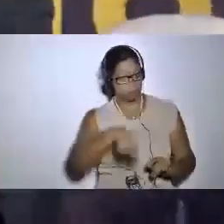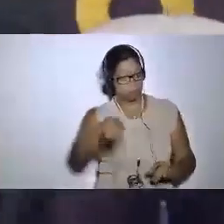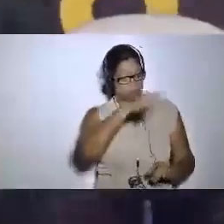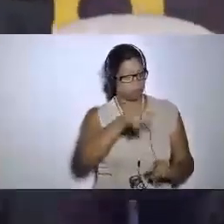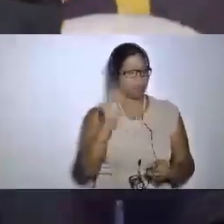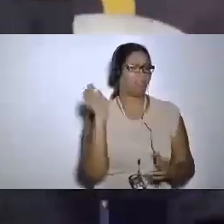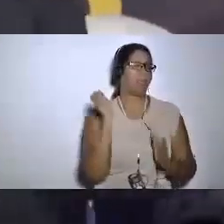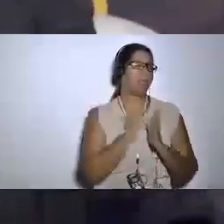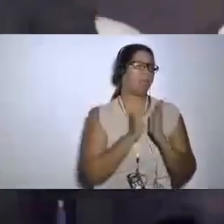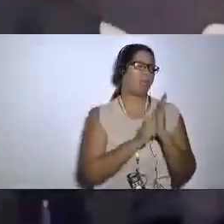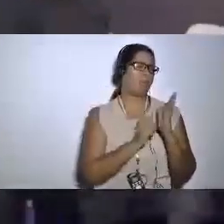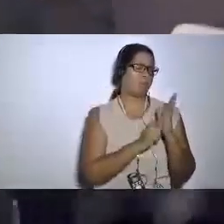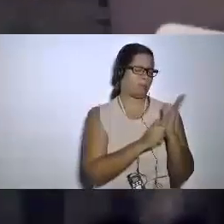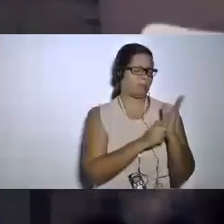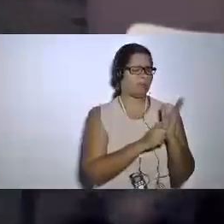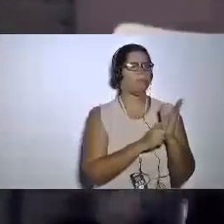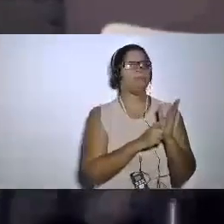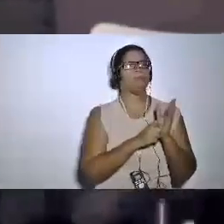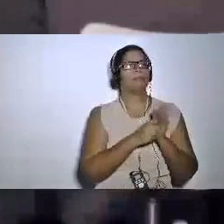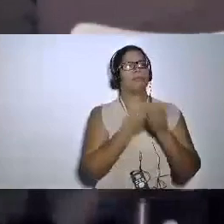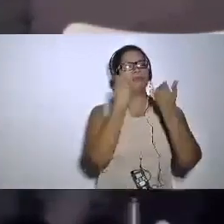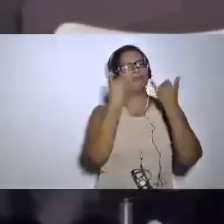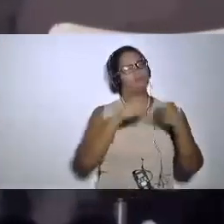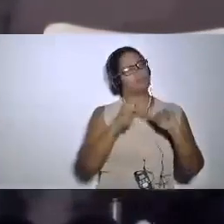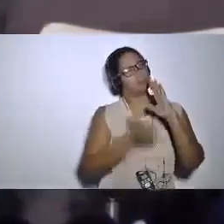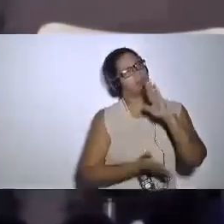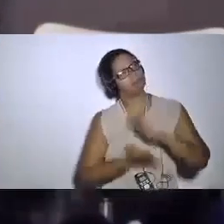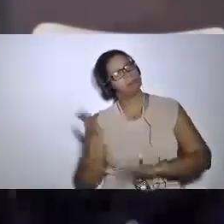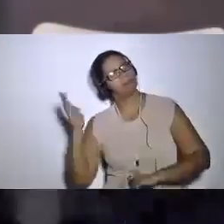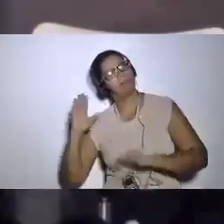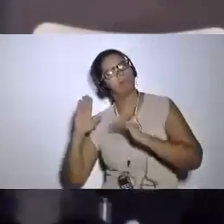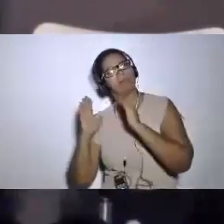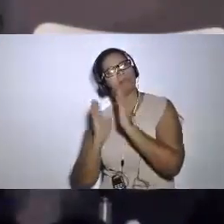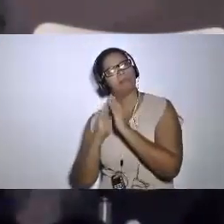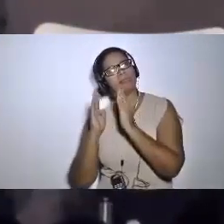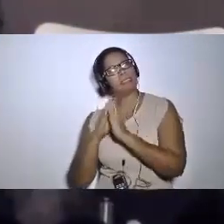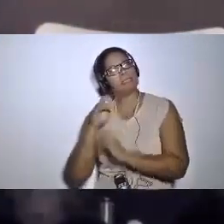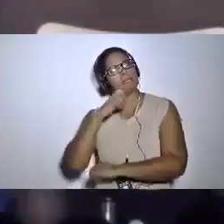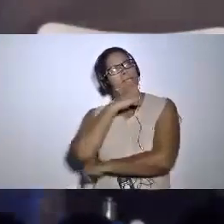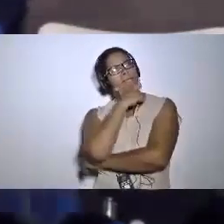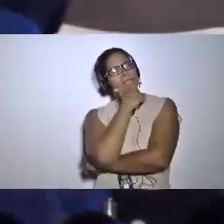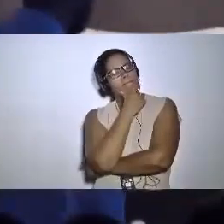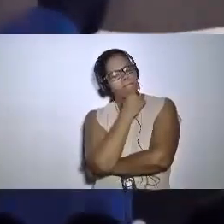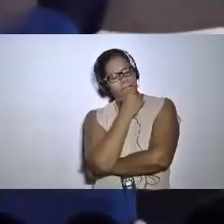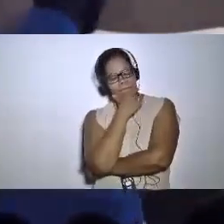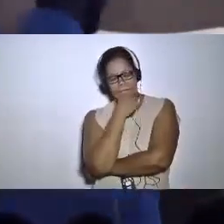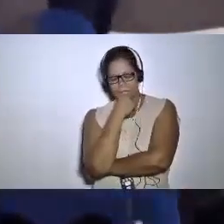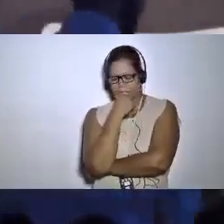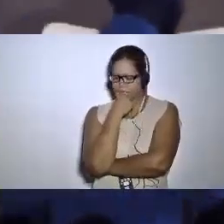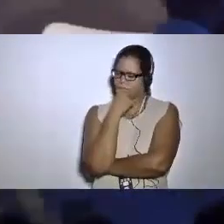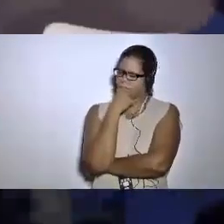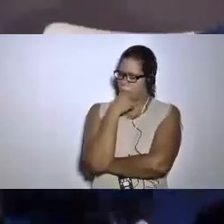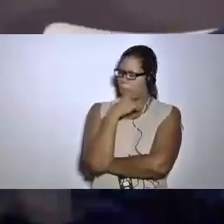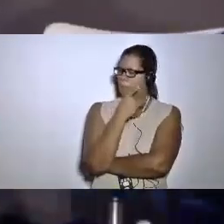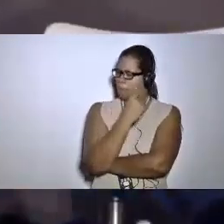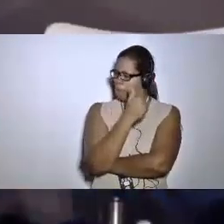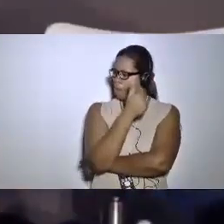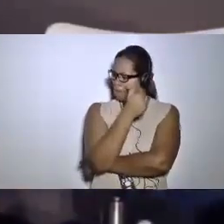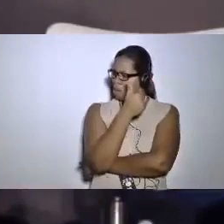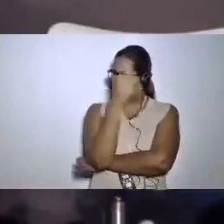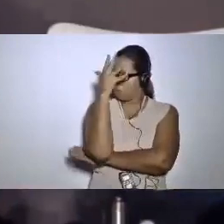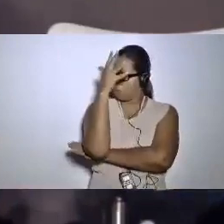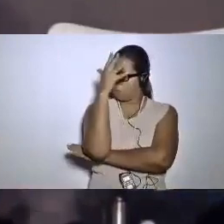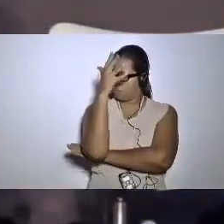pienso que han asistido a muchas, ¿cómo ustedes pueden ir? Regresan a sus casas. ¿Cómo pueden ustedes saber que asistieron a